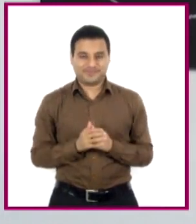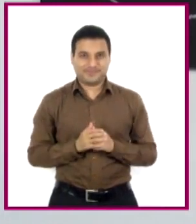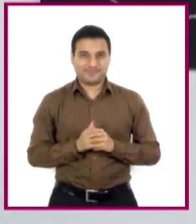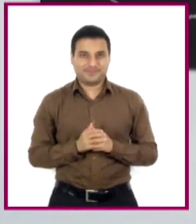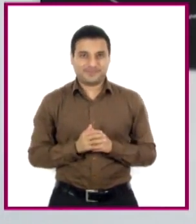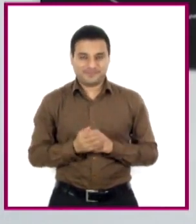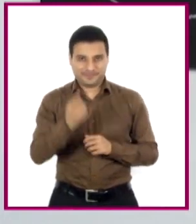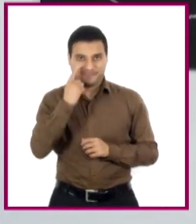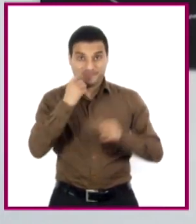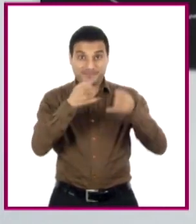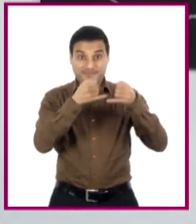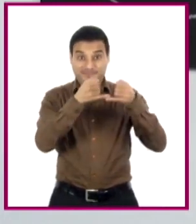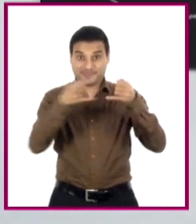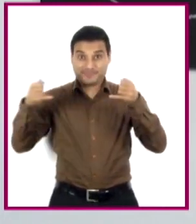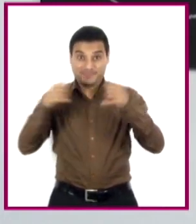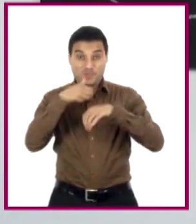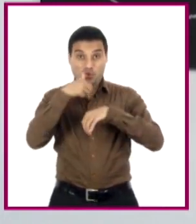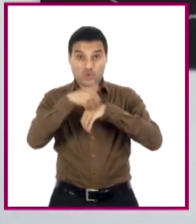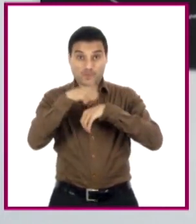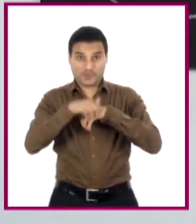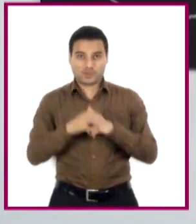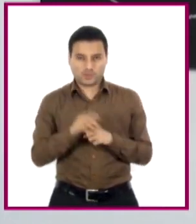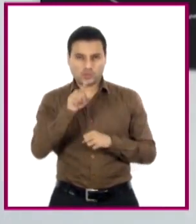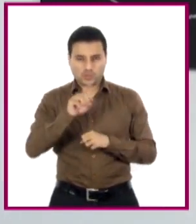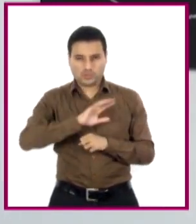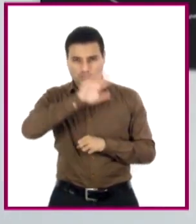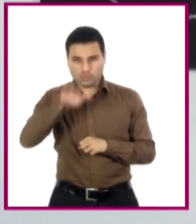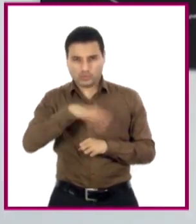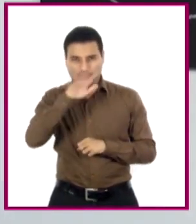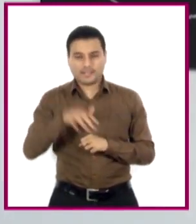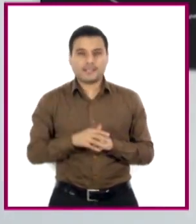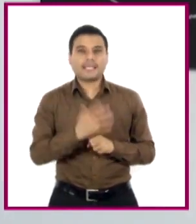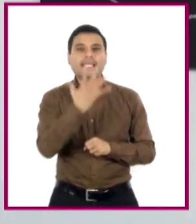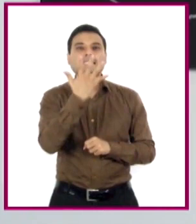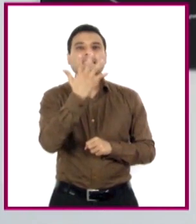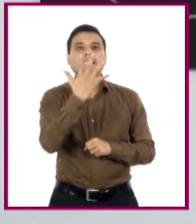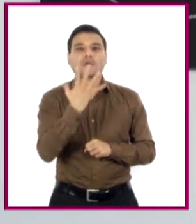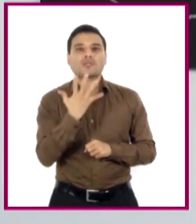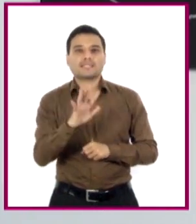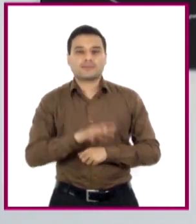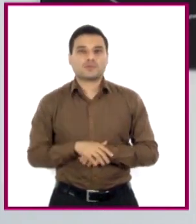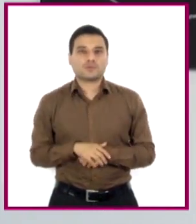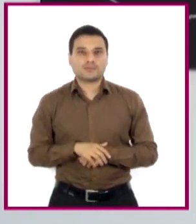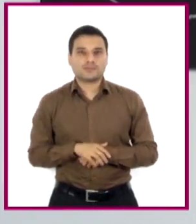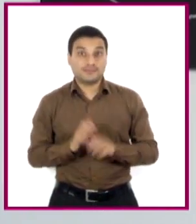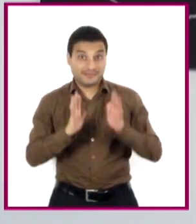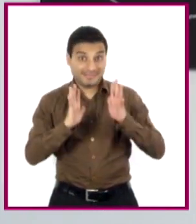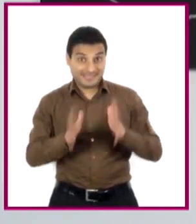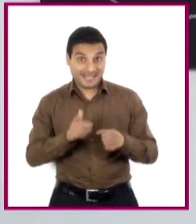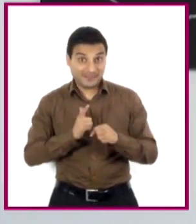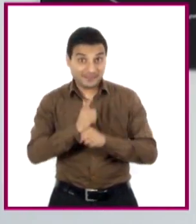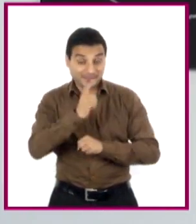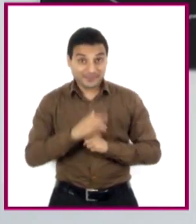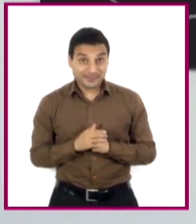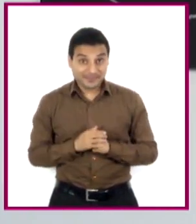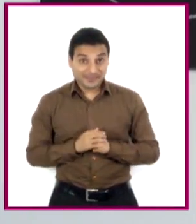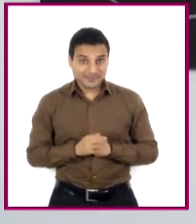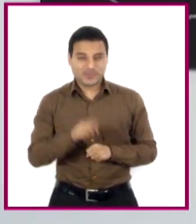ubicar en la recta numérica la fracción decimal 5 décimos? Seguro que sí. Para eso tracen primero su